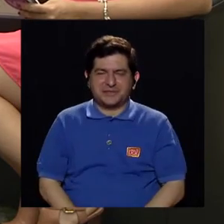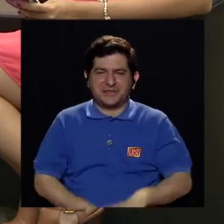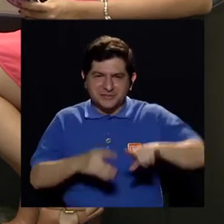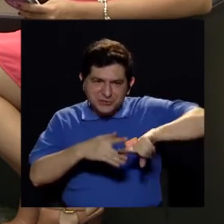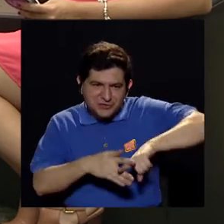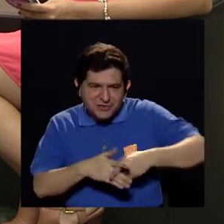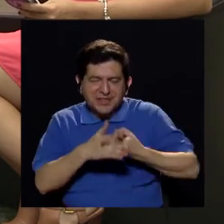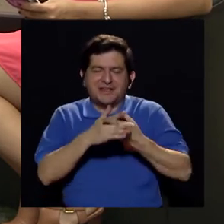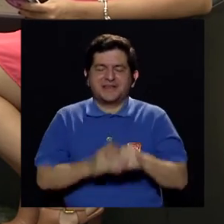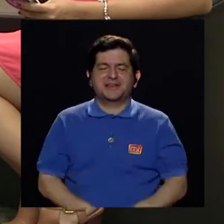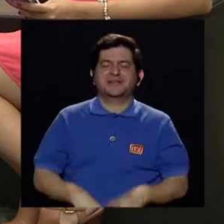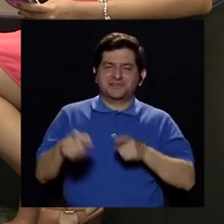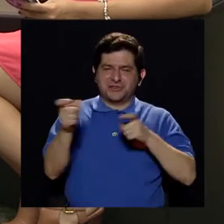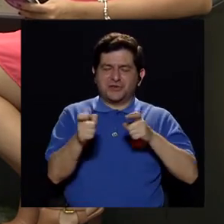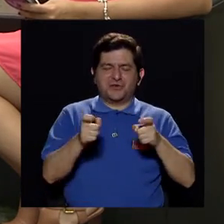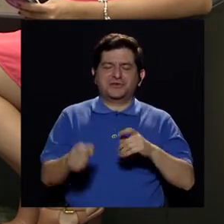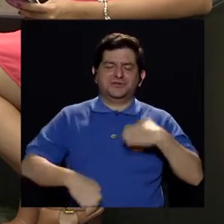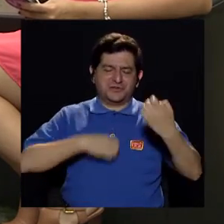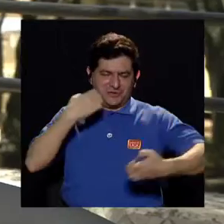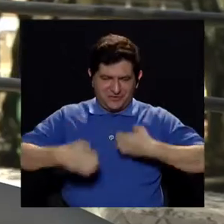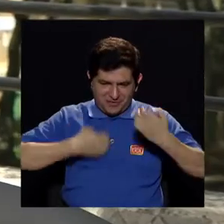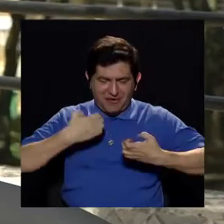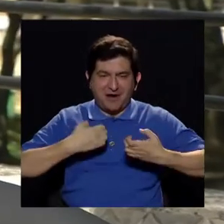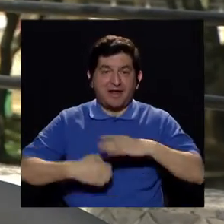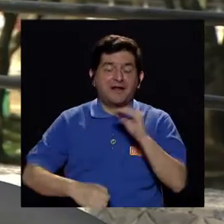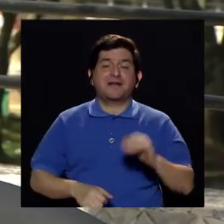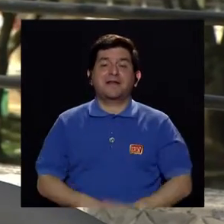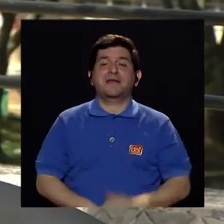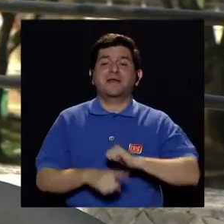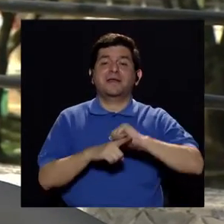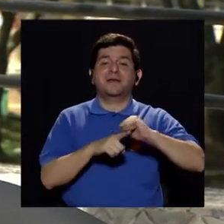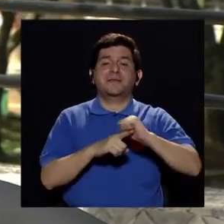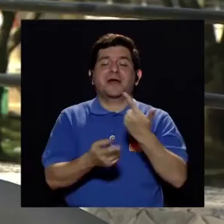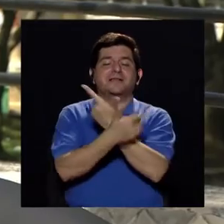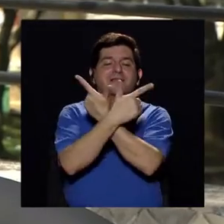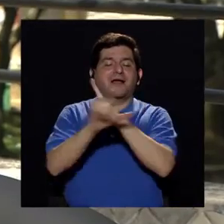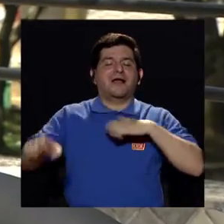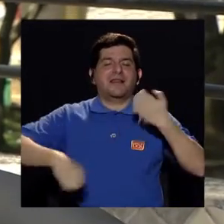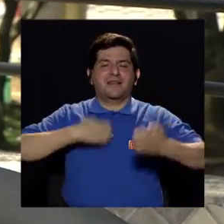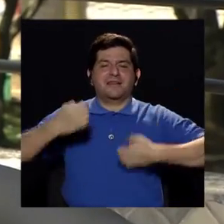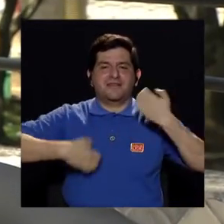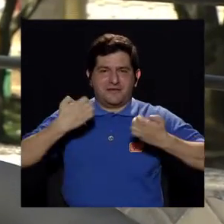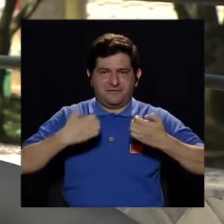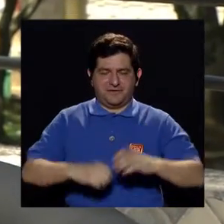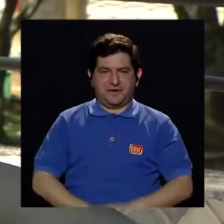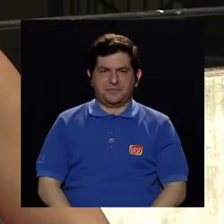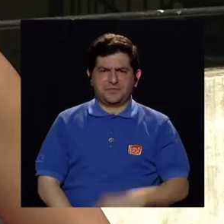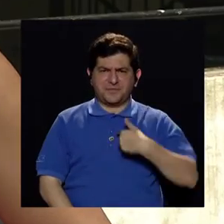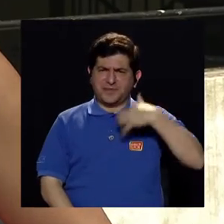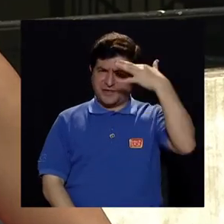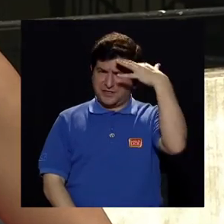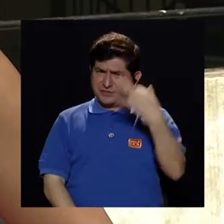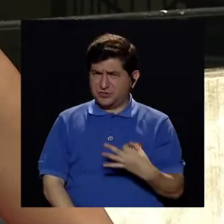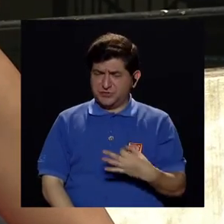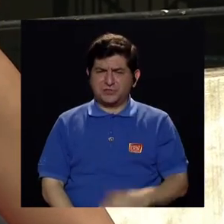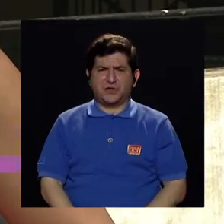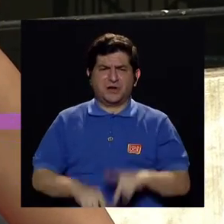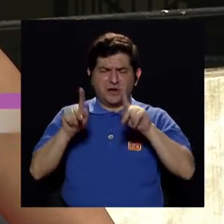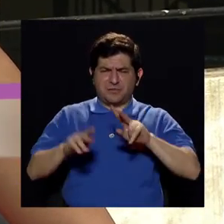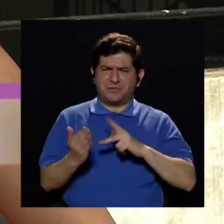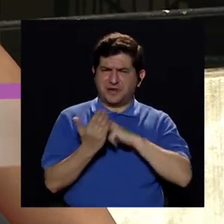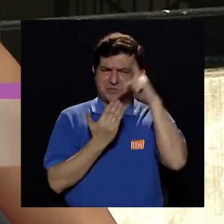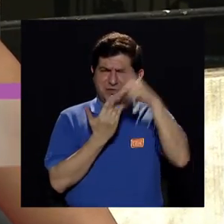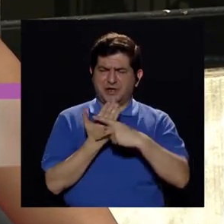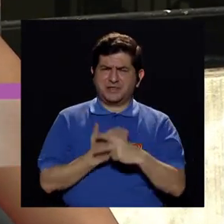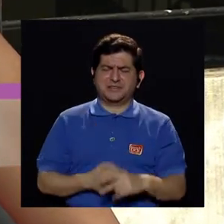principio de poder manejar nuestras emociones y de practicar la libertad emocional. De hecho, yo creo que los televidentes